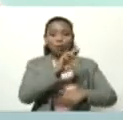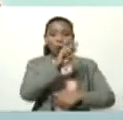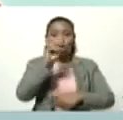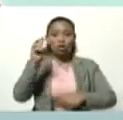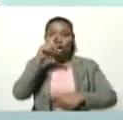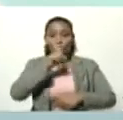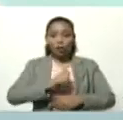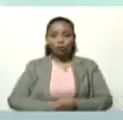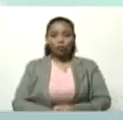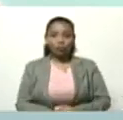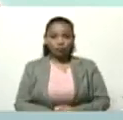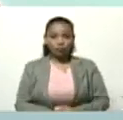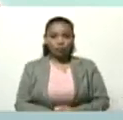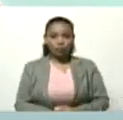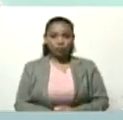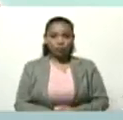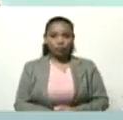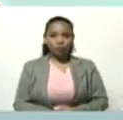200 años.